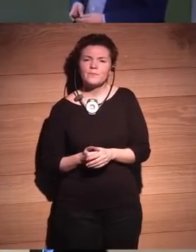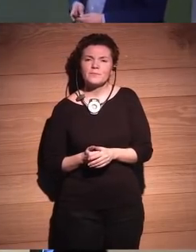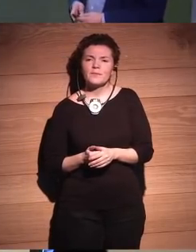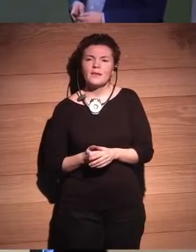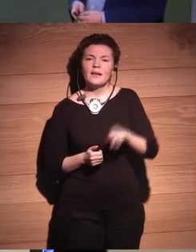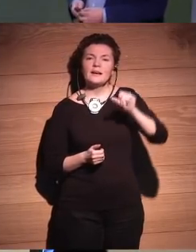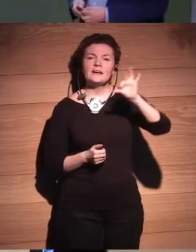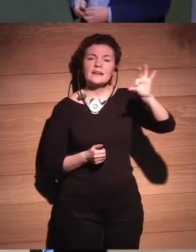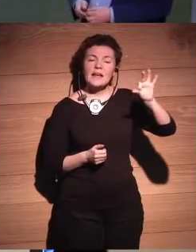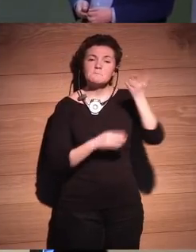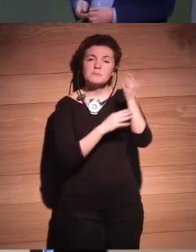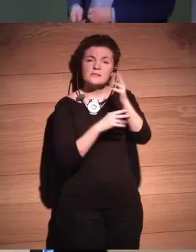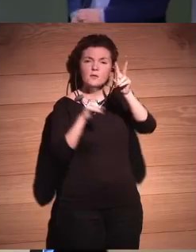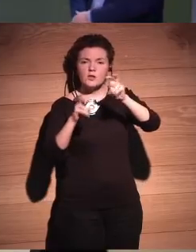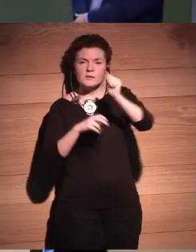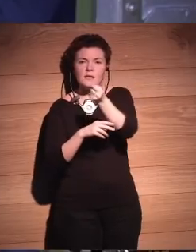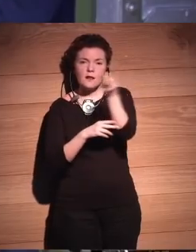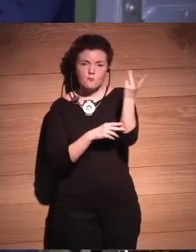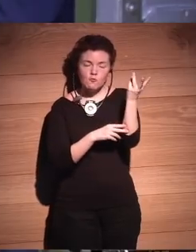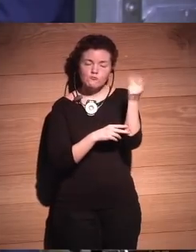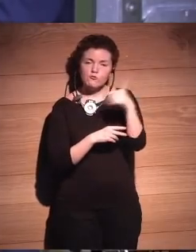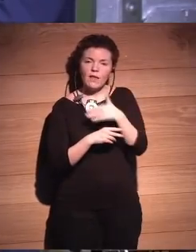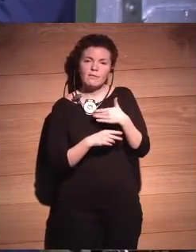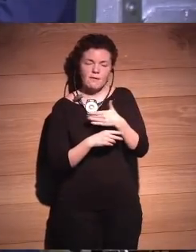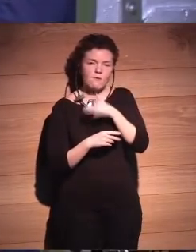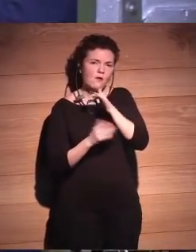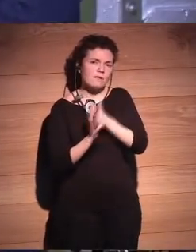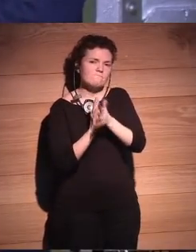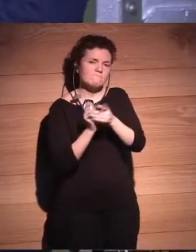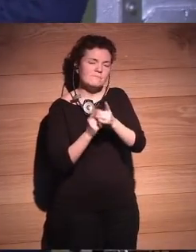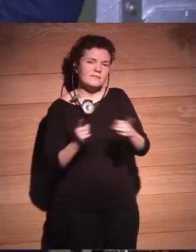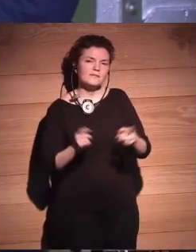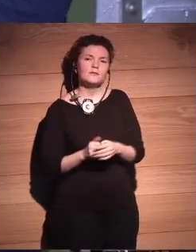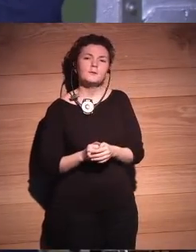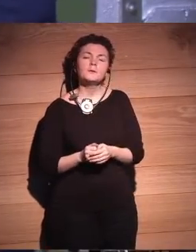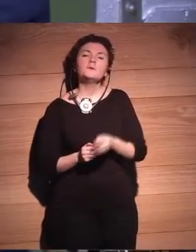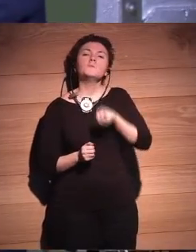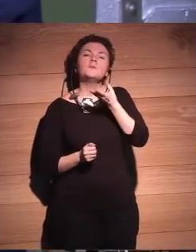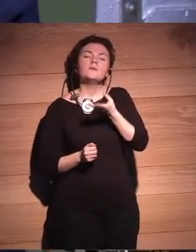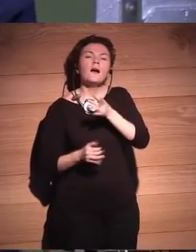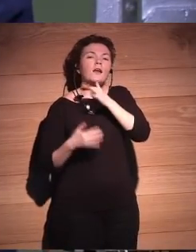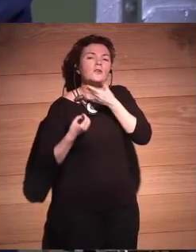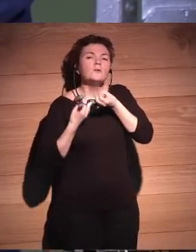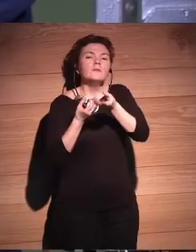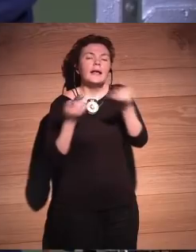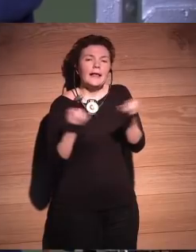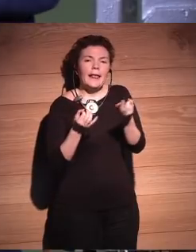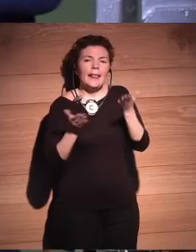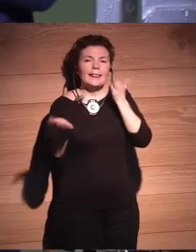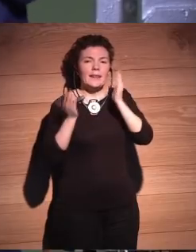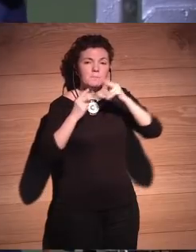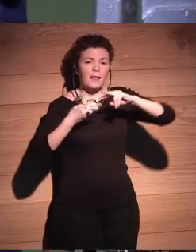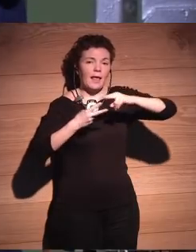que Ras haya presentado algunos de los temas que vamos a comentar ahora mismo. Bueno, lo que os voy a contar un poco es la